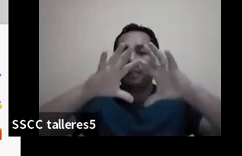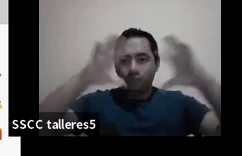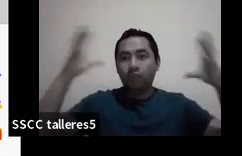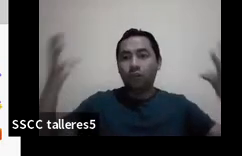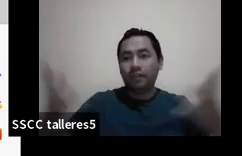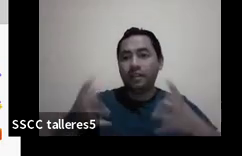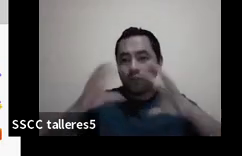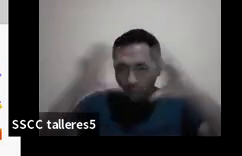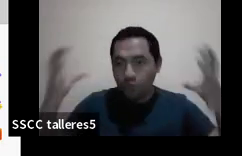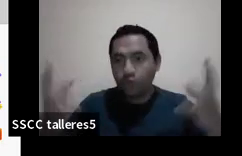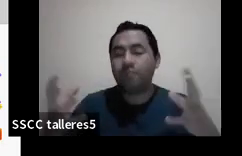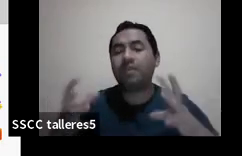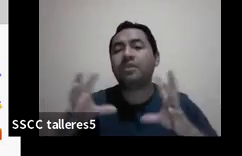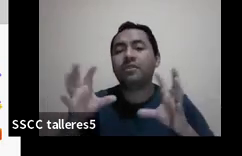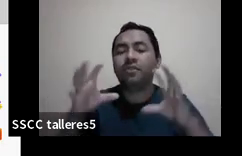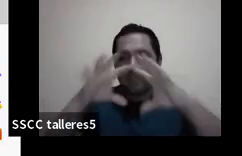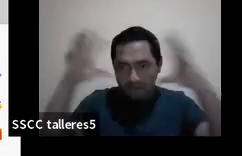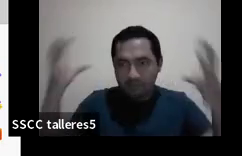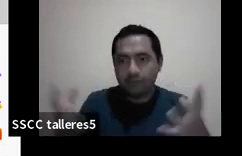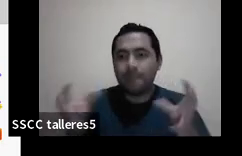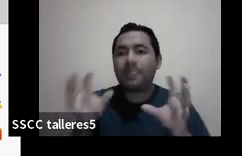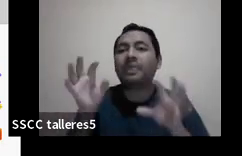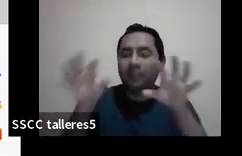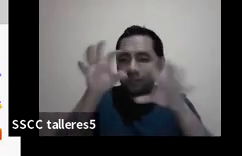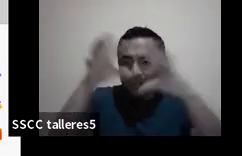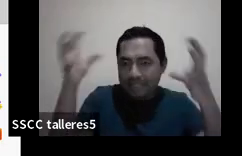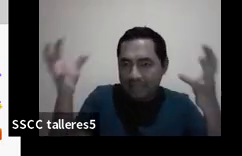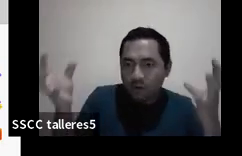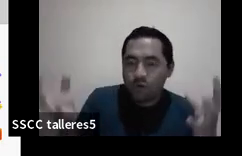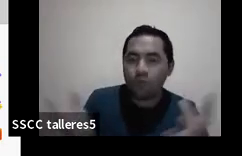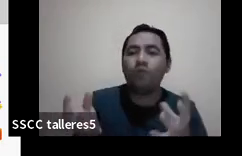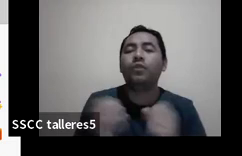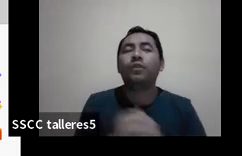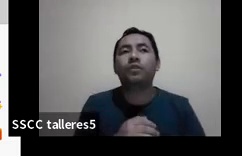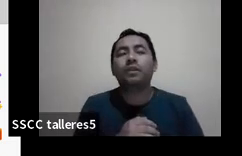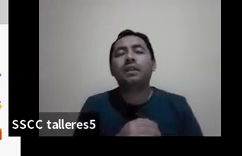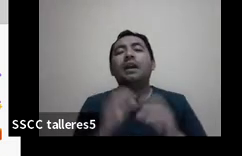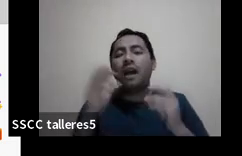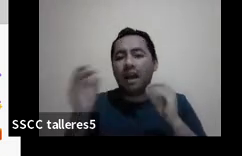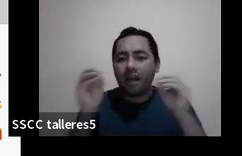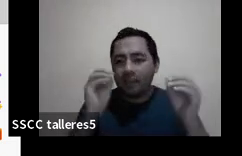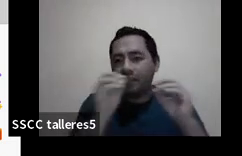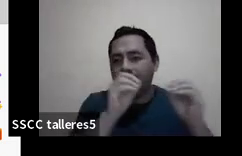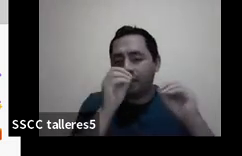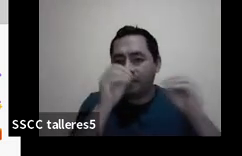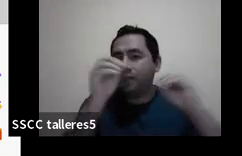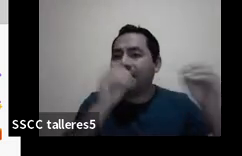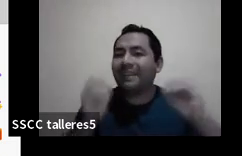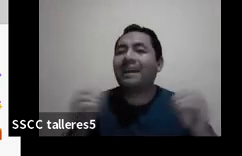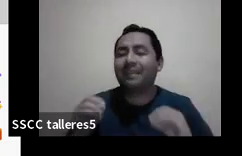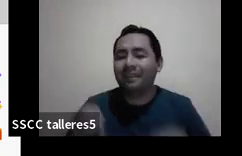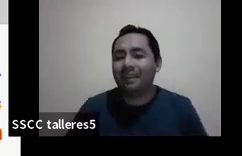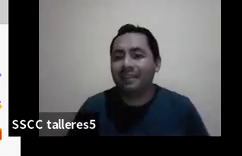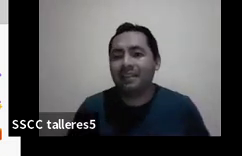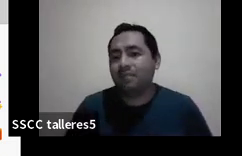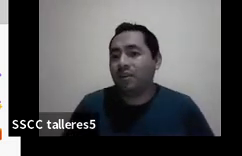Entonces, todo lo que es el conjunto de personas sordas, ¿no? Dentro de este conjunto hay